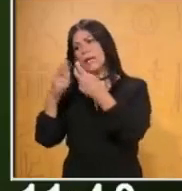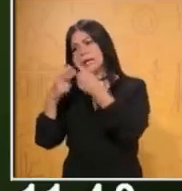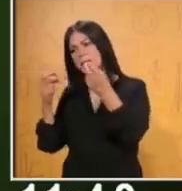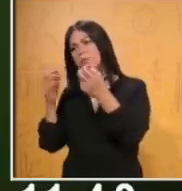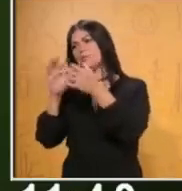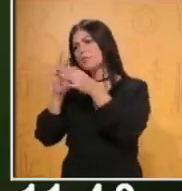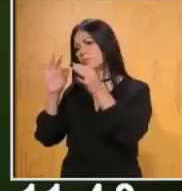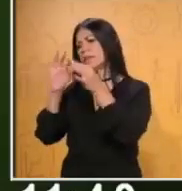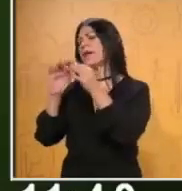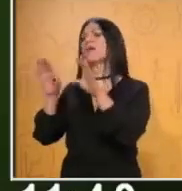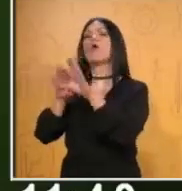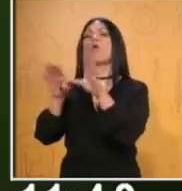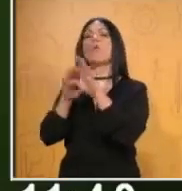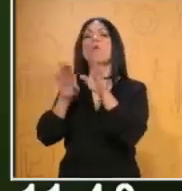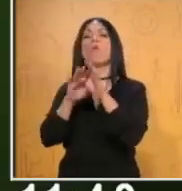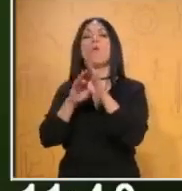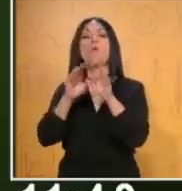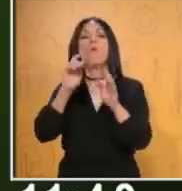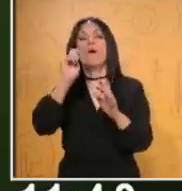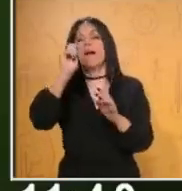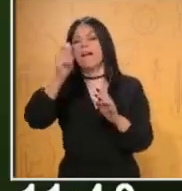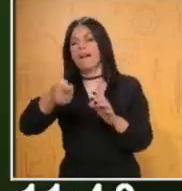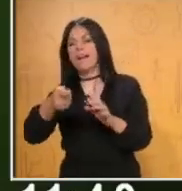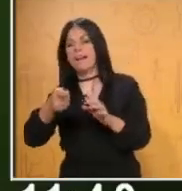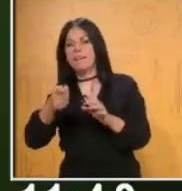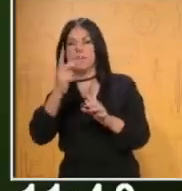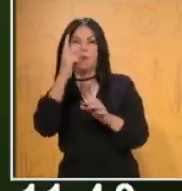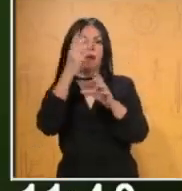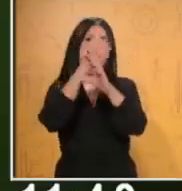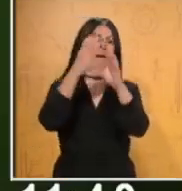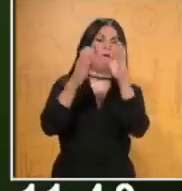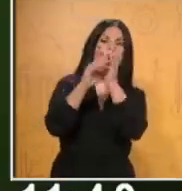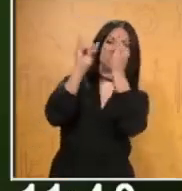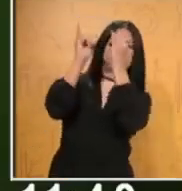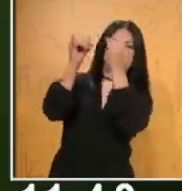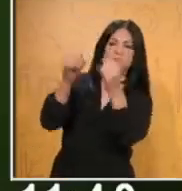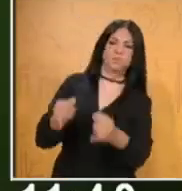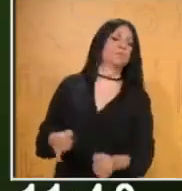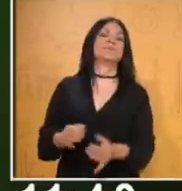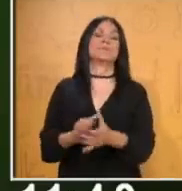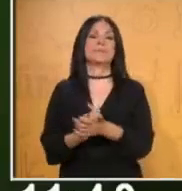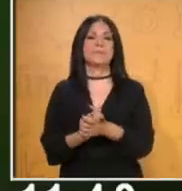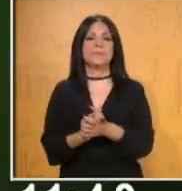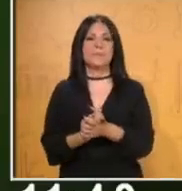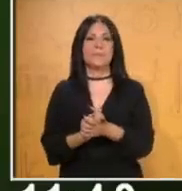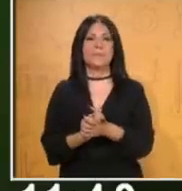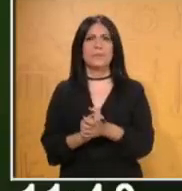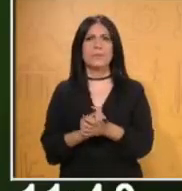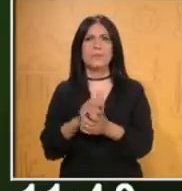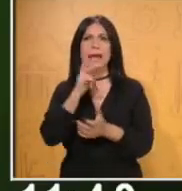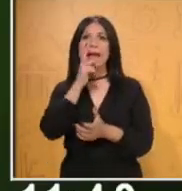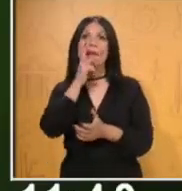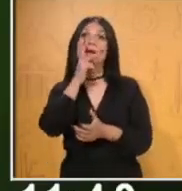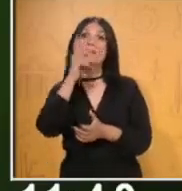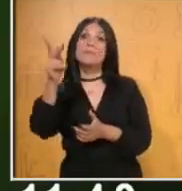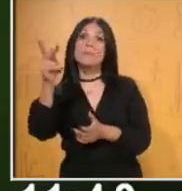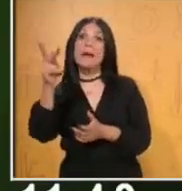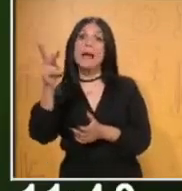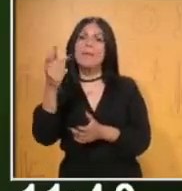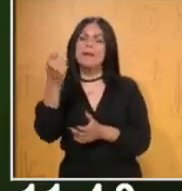En el transcurso de la historia, encontramos una serie de palabras que quizás tú no